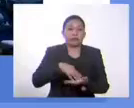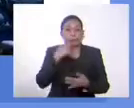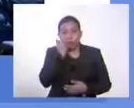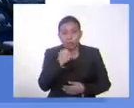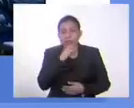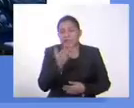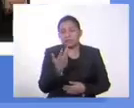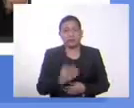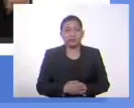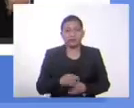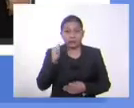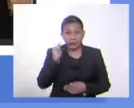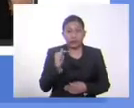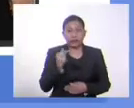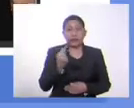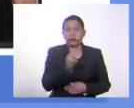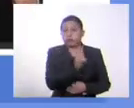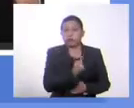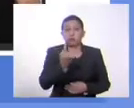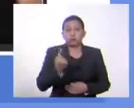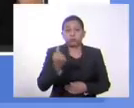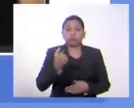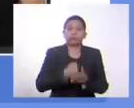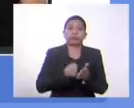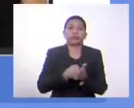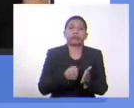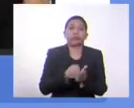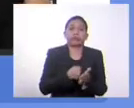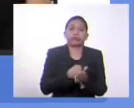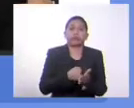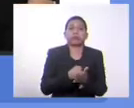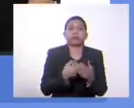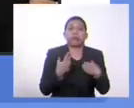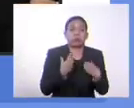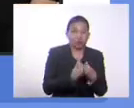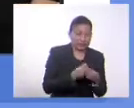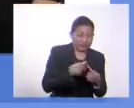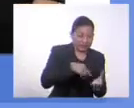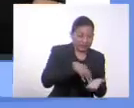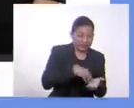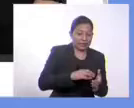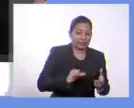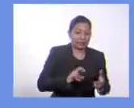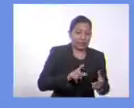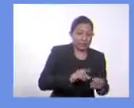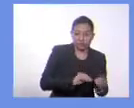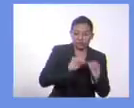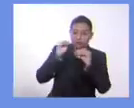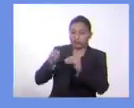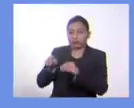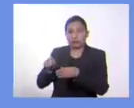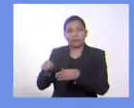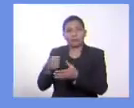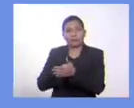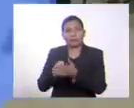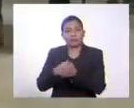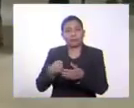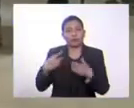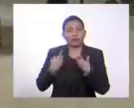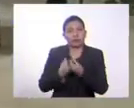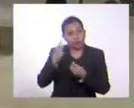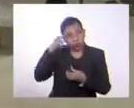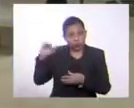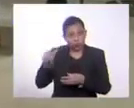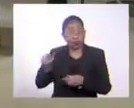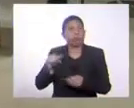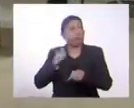y esa es la razón por la cual la Asamblea Legislativa entonces hace una ley que prohíbe la minería metálica. Y es de esta forma también,